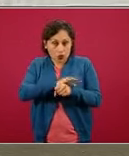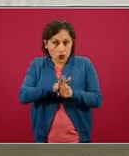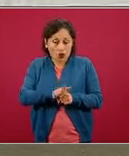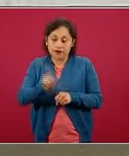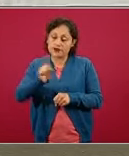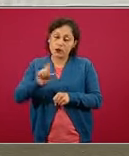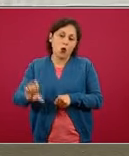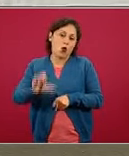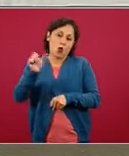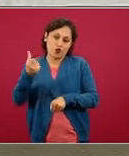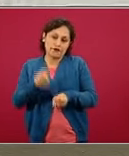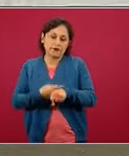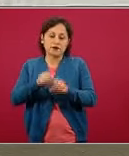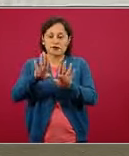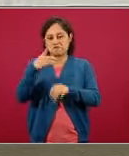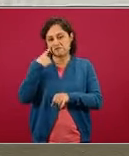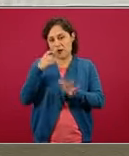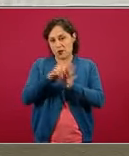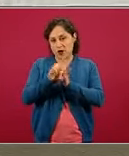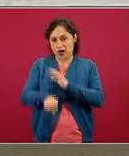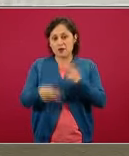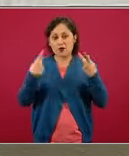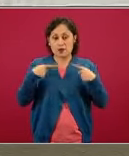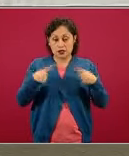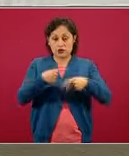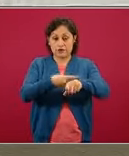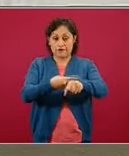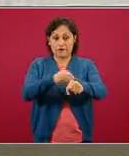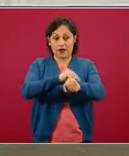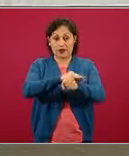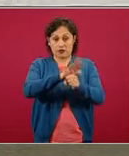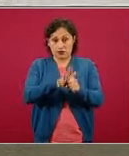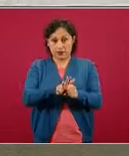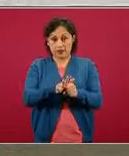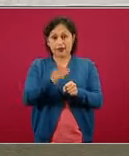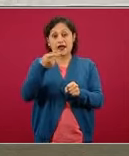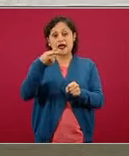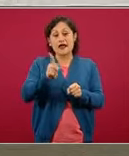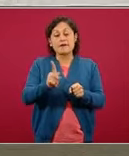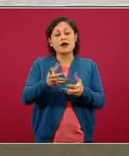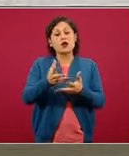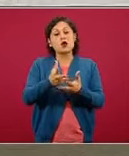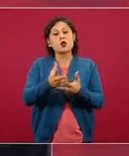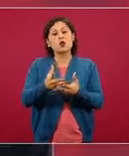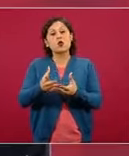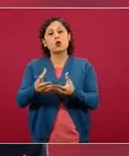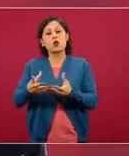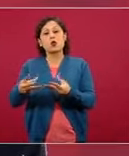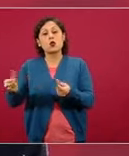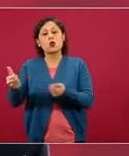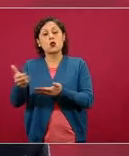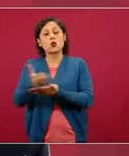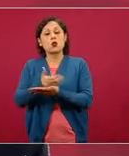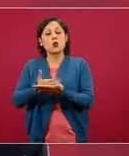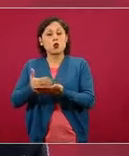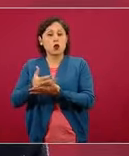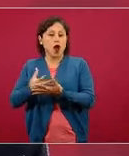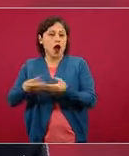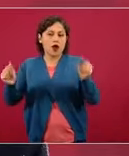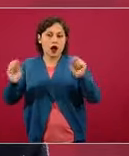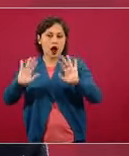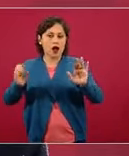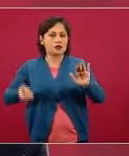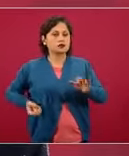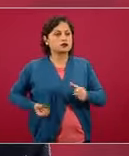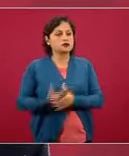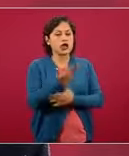qué me refiero? Una persona puede tener COVID, pero lamentablemente pues sale y sufre un accidente de tránsito y